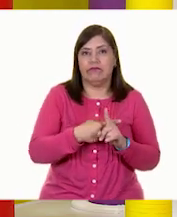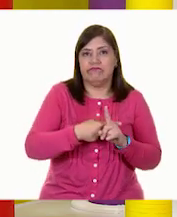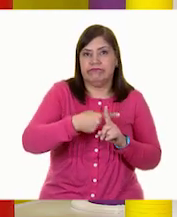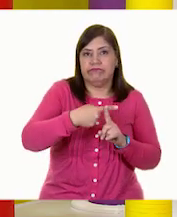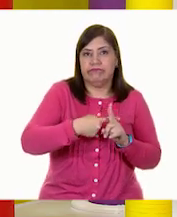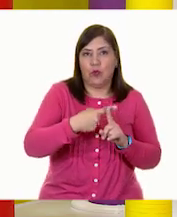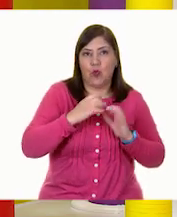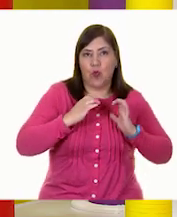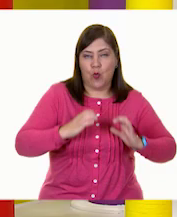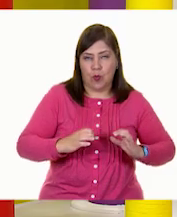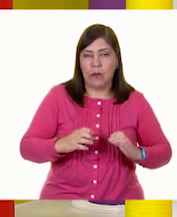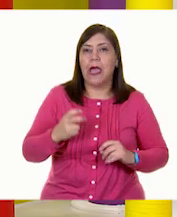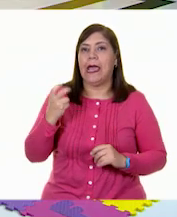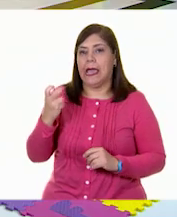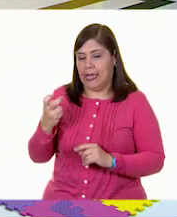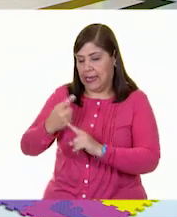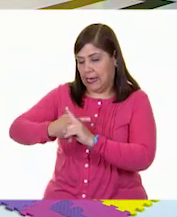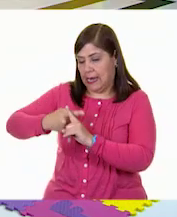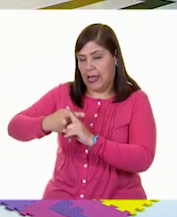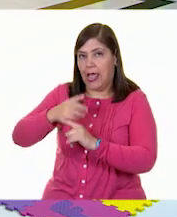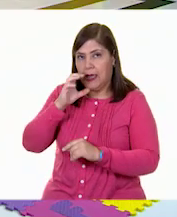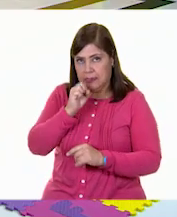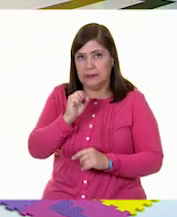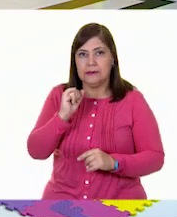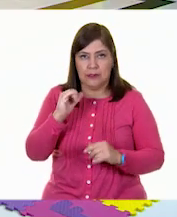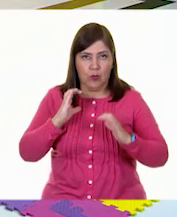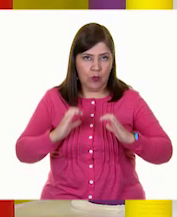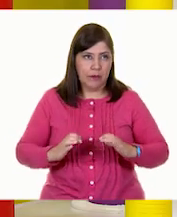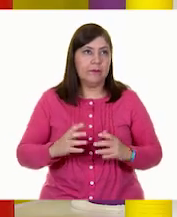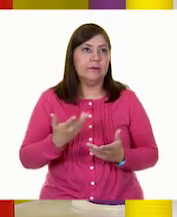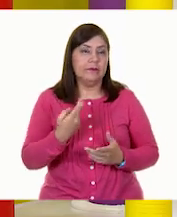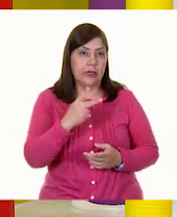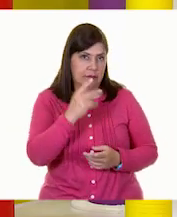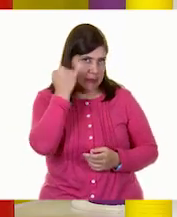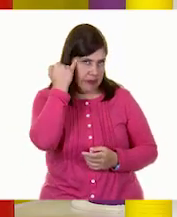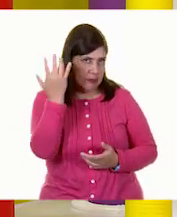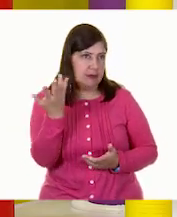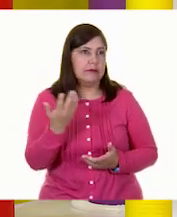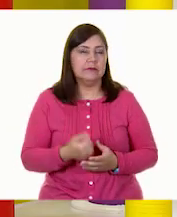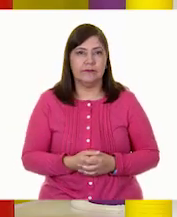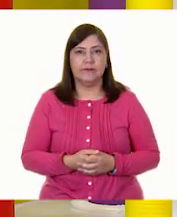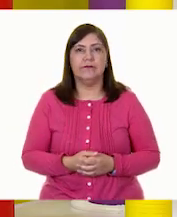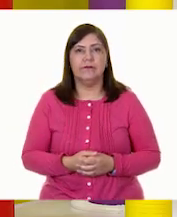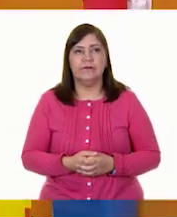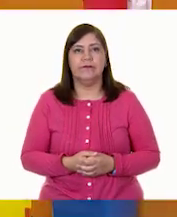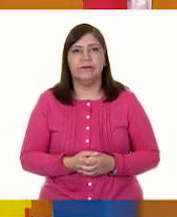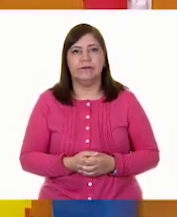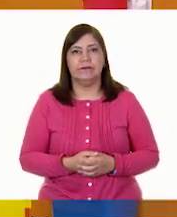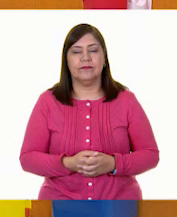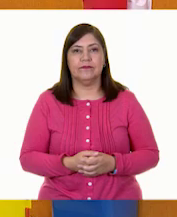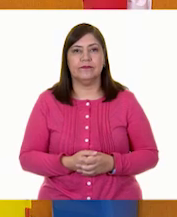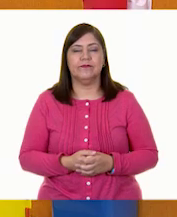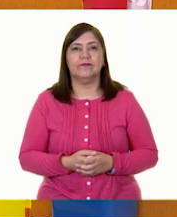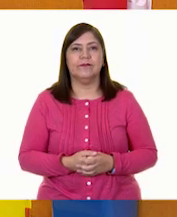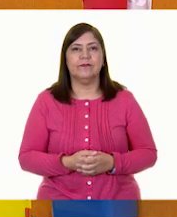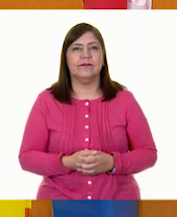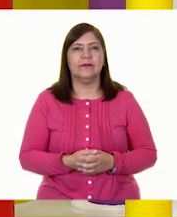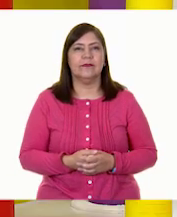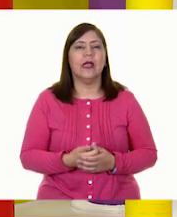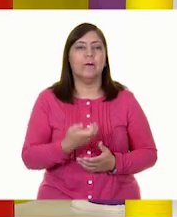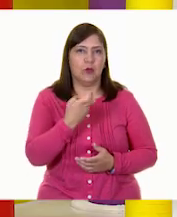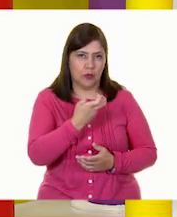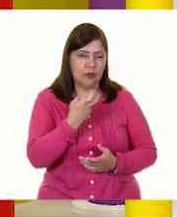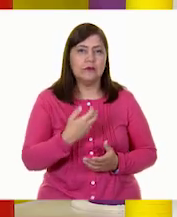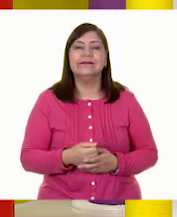calorcito. Exacto. Es caliente por la temperatura del cuerpo. Exacto. Pero pues no es fuego, imagínese, maestra. No, pues no. No, hombre. Entonces, pues por